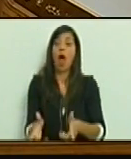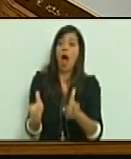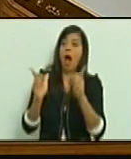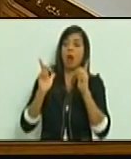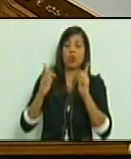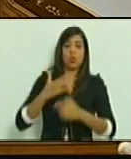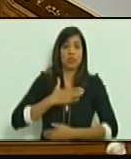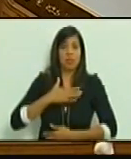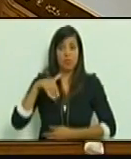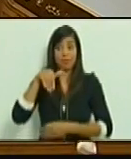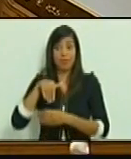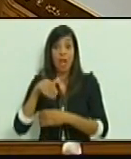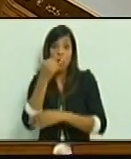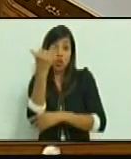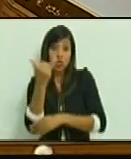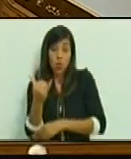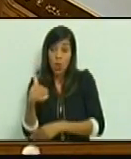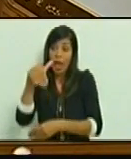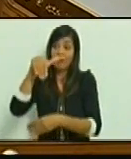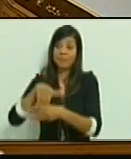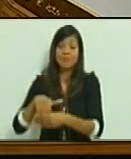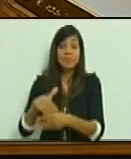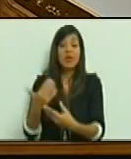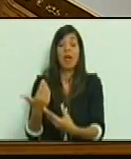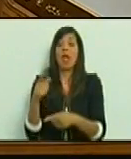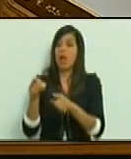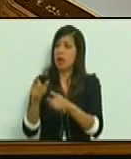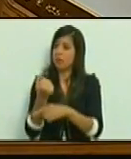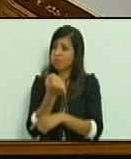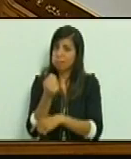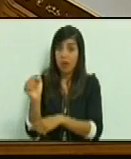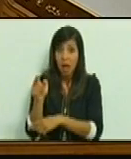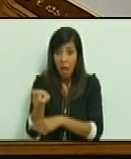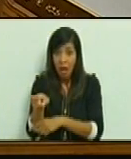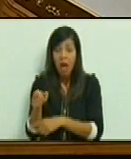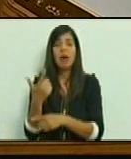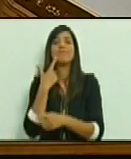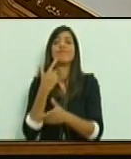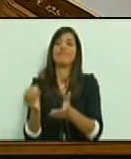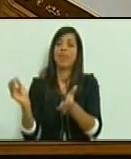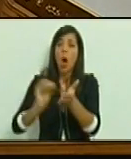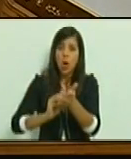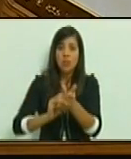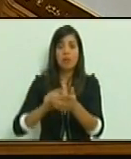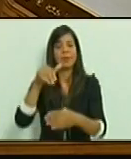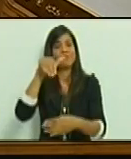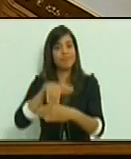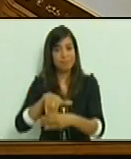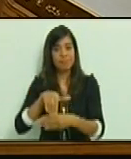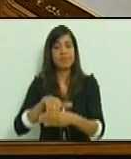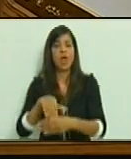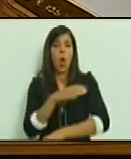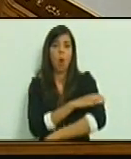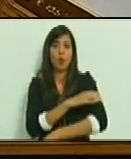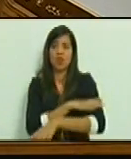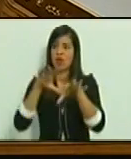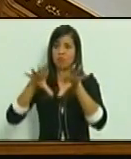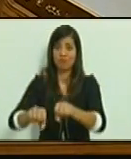del desacato en que permanece la Asamblea Nacional a instancia de la mayoría opositora.